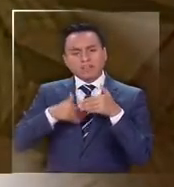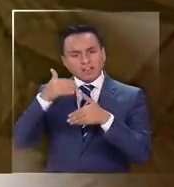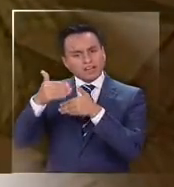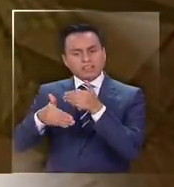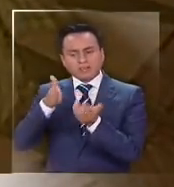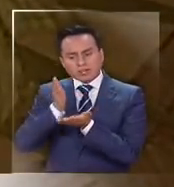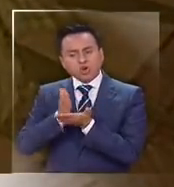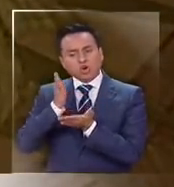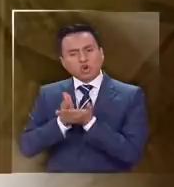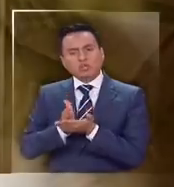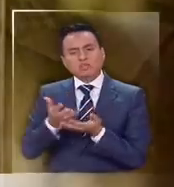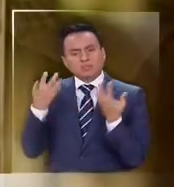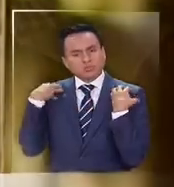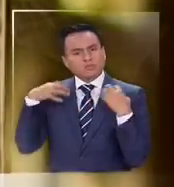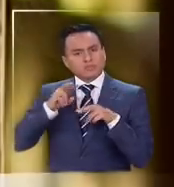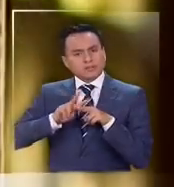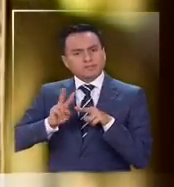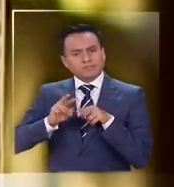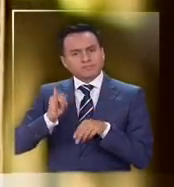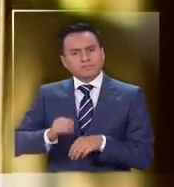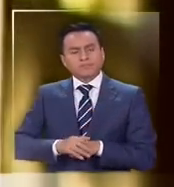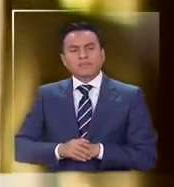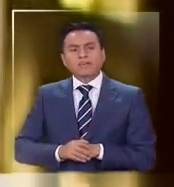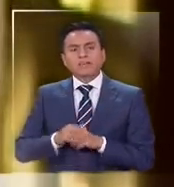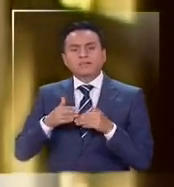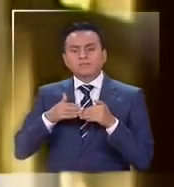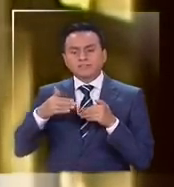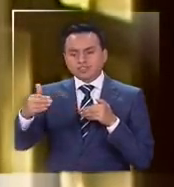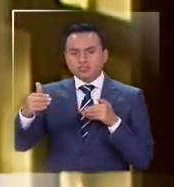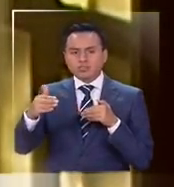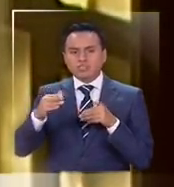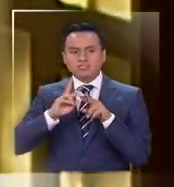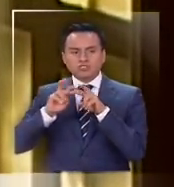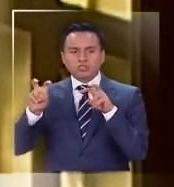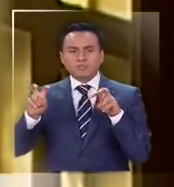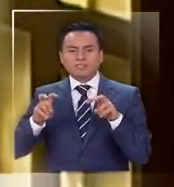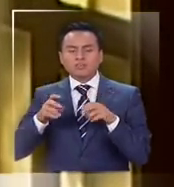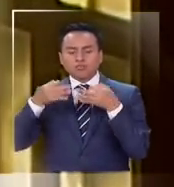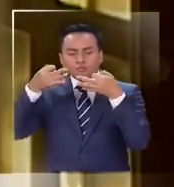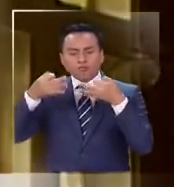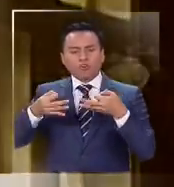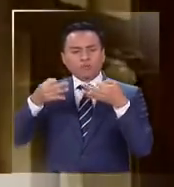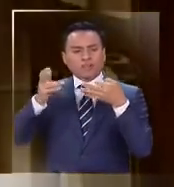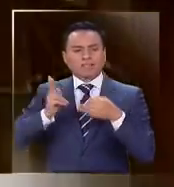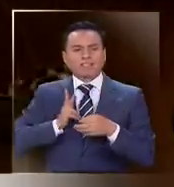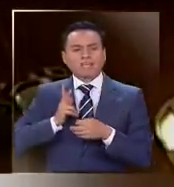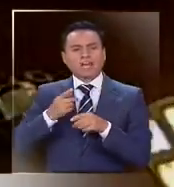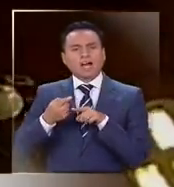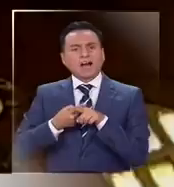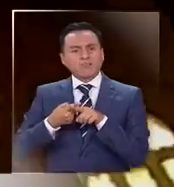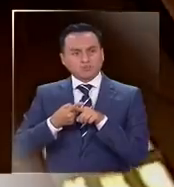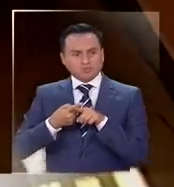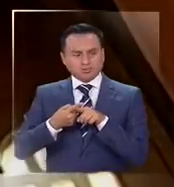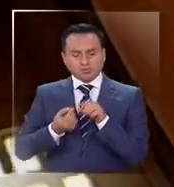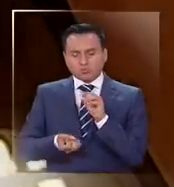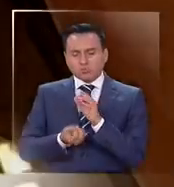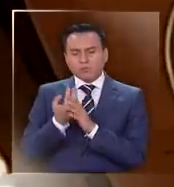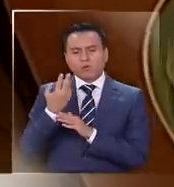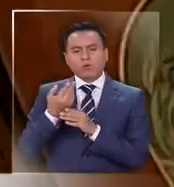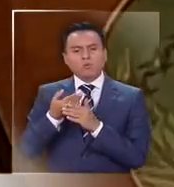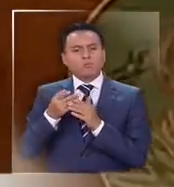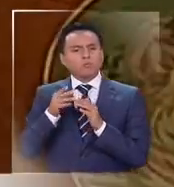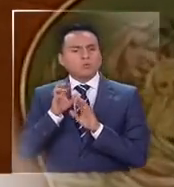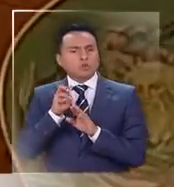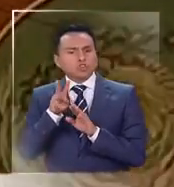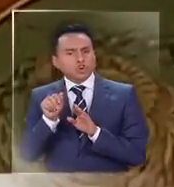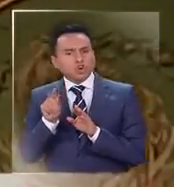con rigor y responsabilidad. A partir de eso, se inició una investigación formal por los abusos con un nuevo promotor